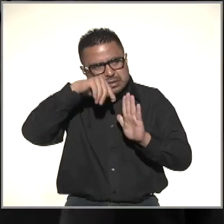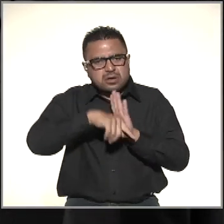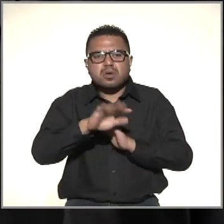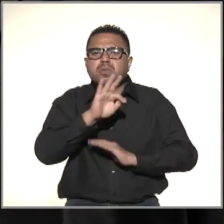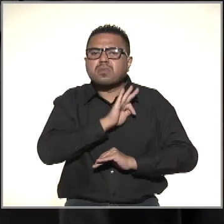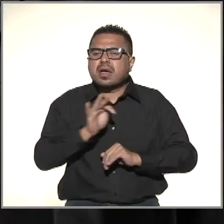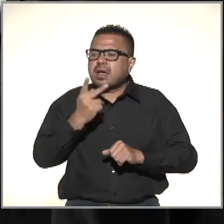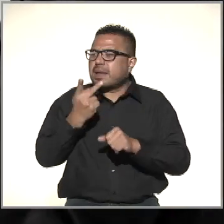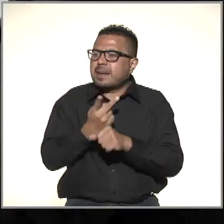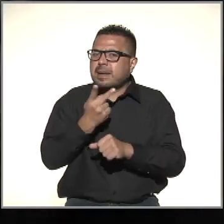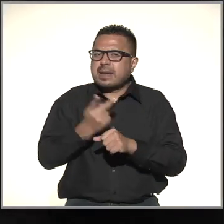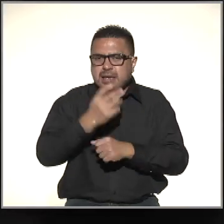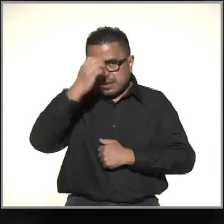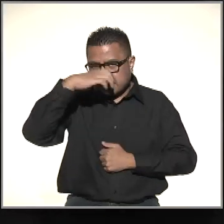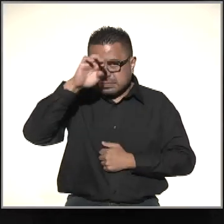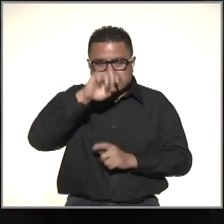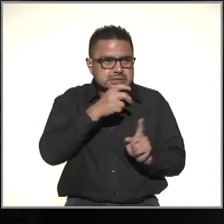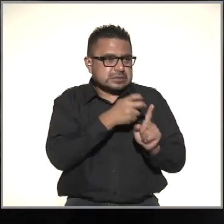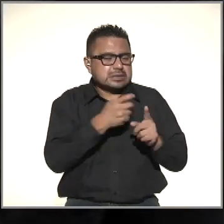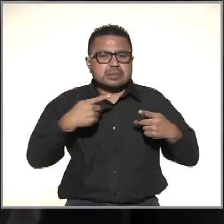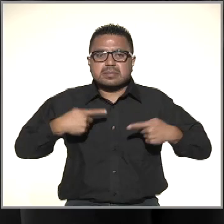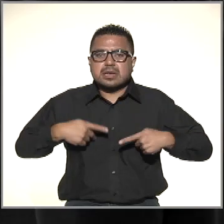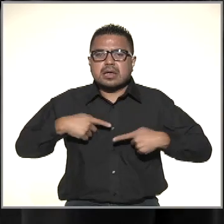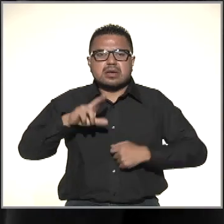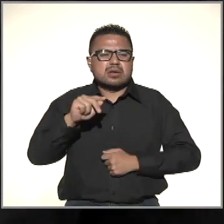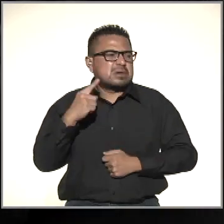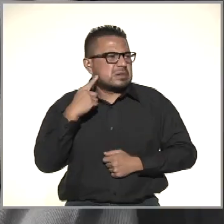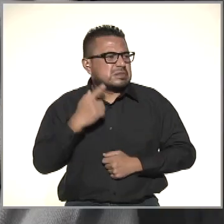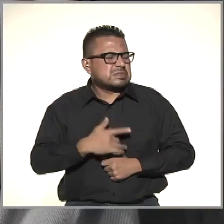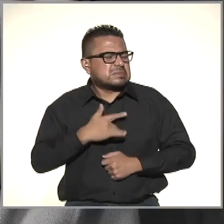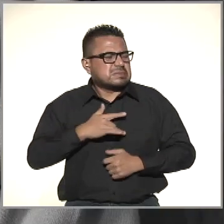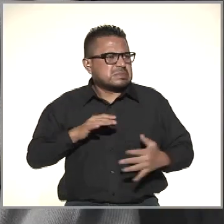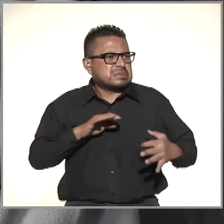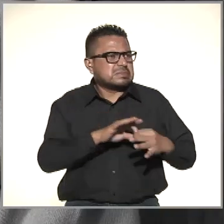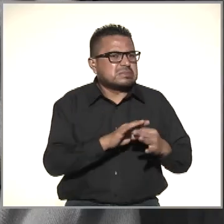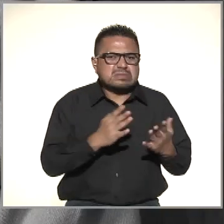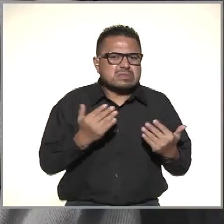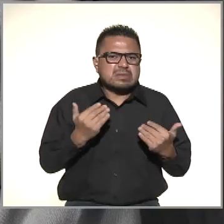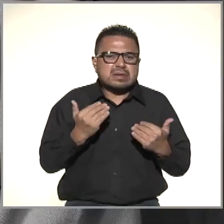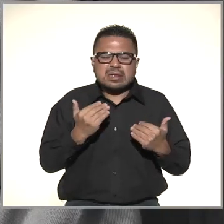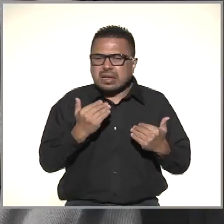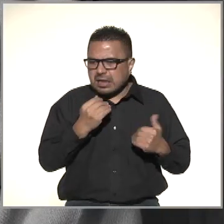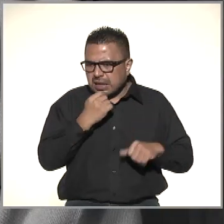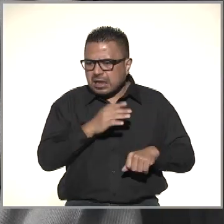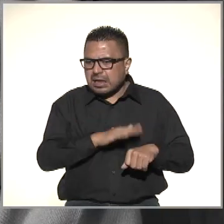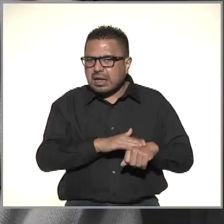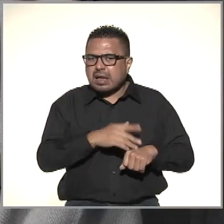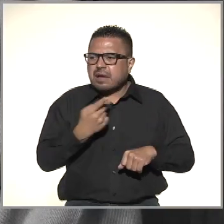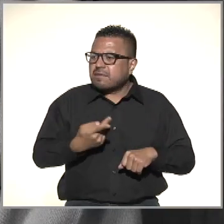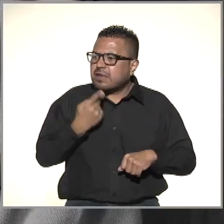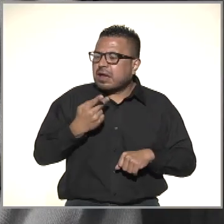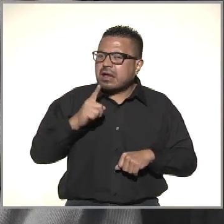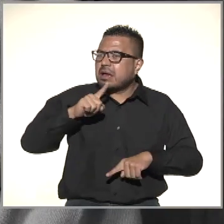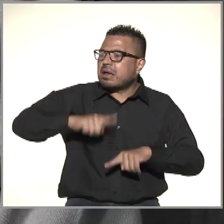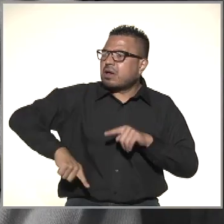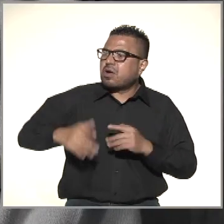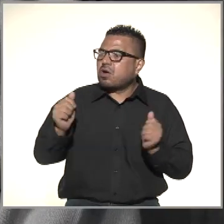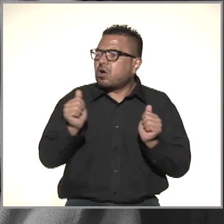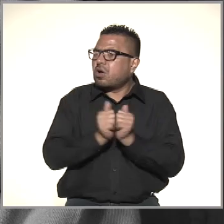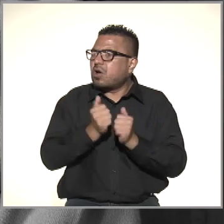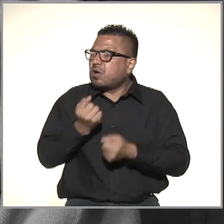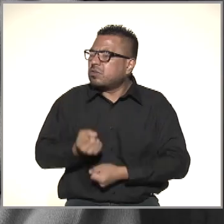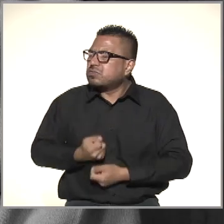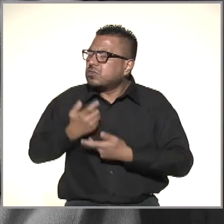estar pasando en la experiencia de esta persona, porque no me suena congruente las señales no verbales que me da con el